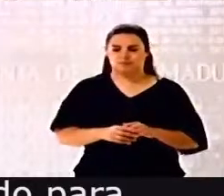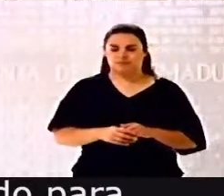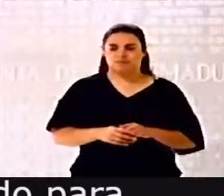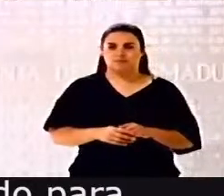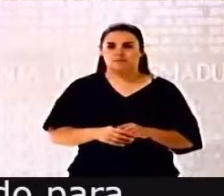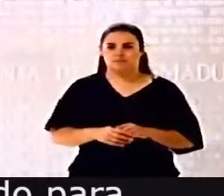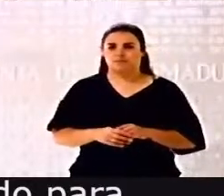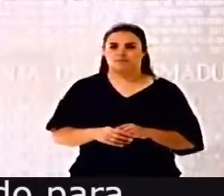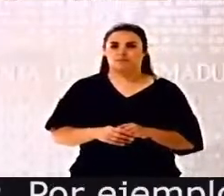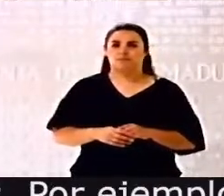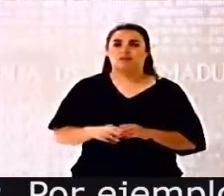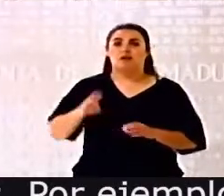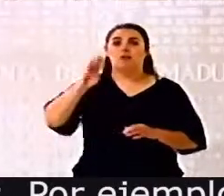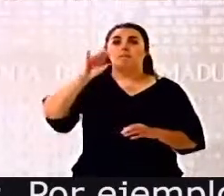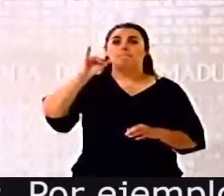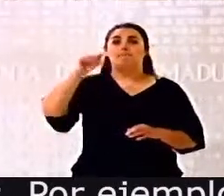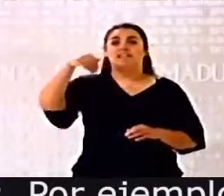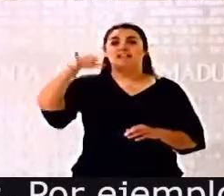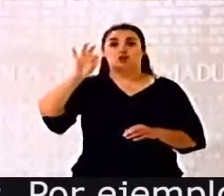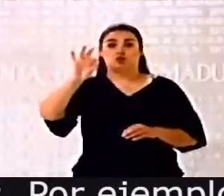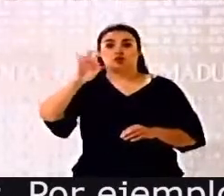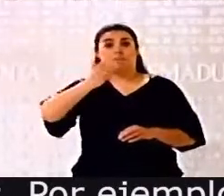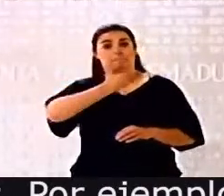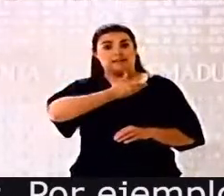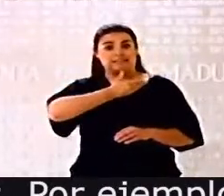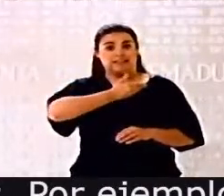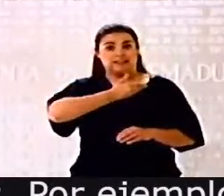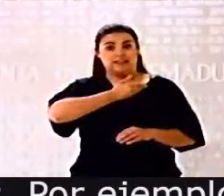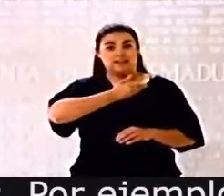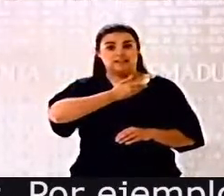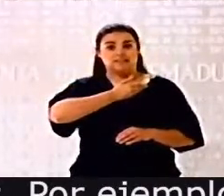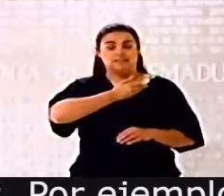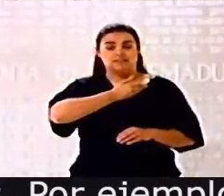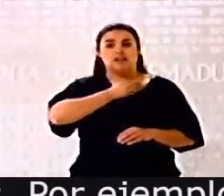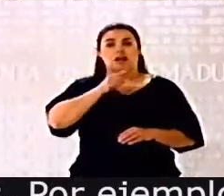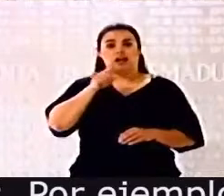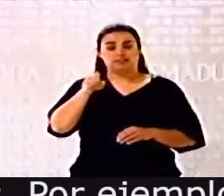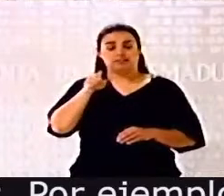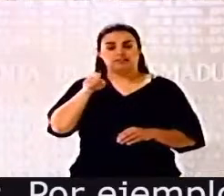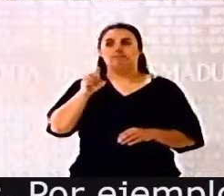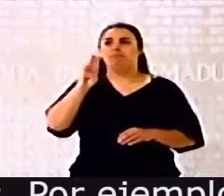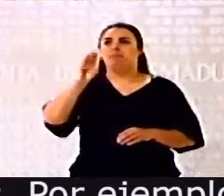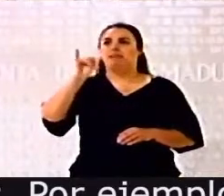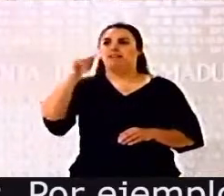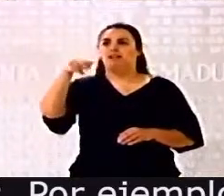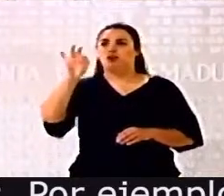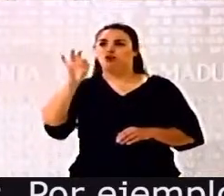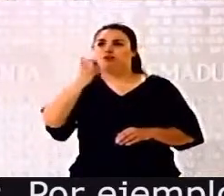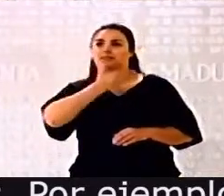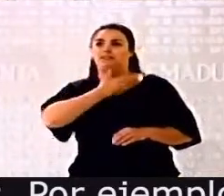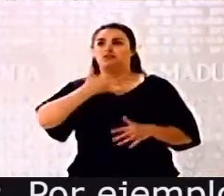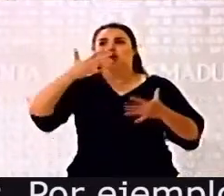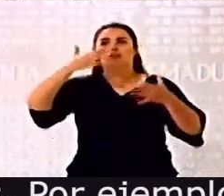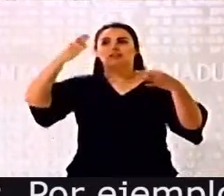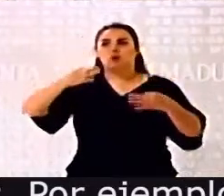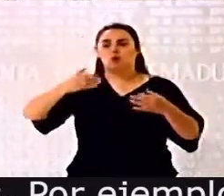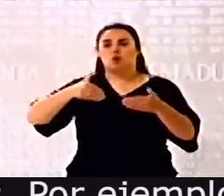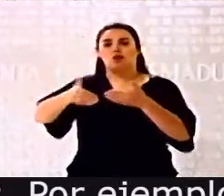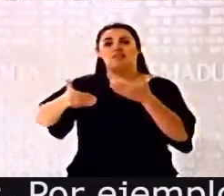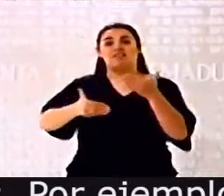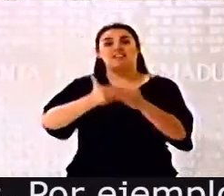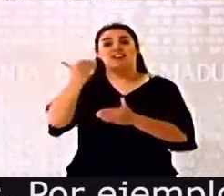en Los Pinos de Plasencia. En Los Pinos de Plasencia estamos seguros que en los próximos